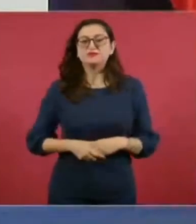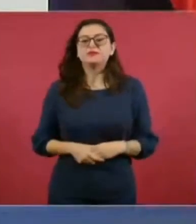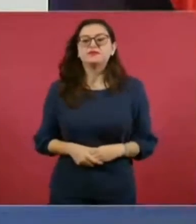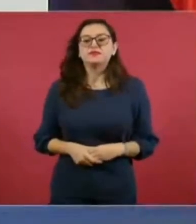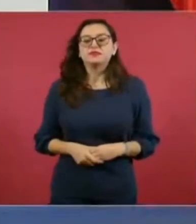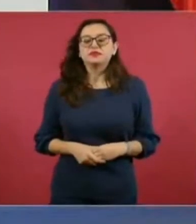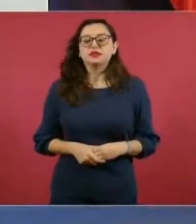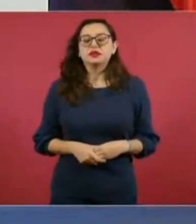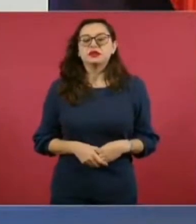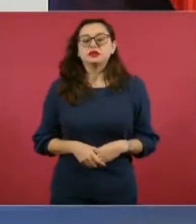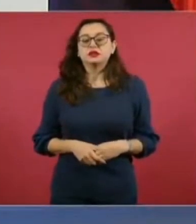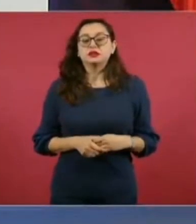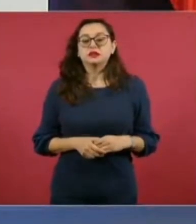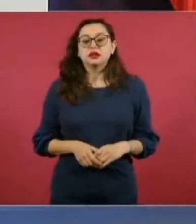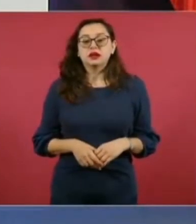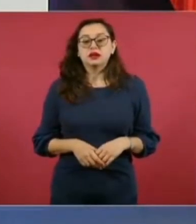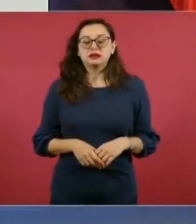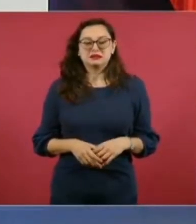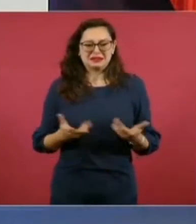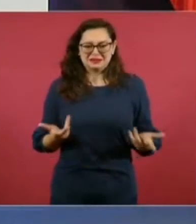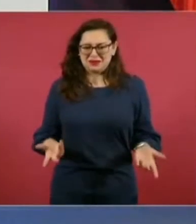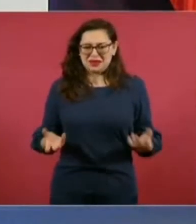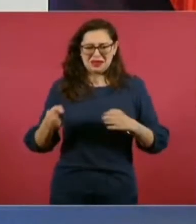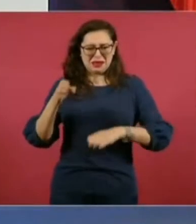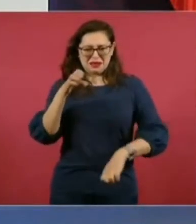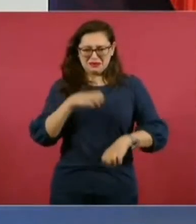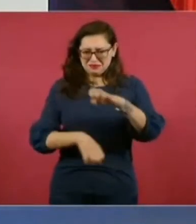Entregaron cientos de empresas.